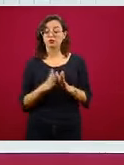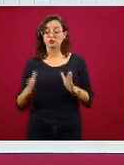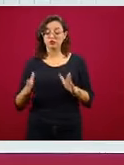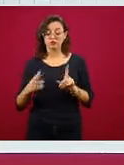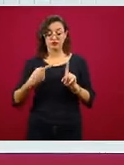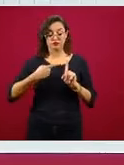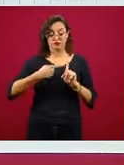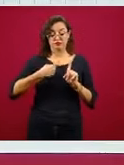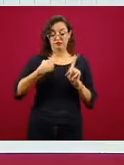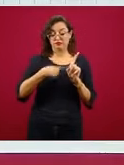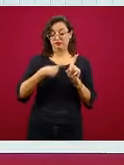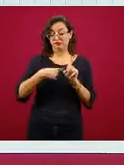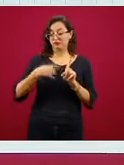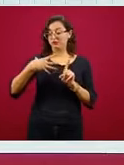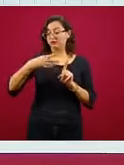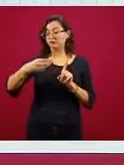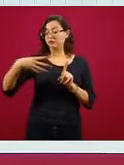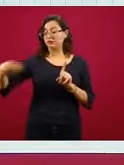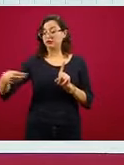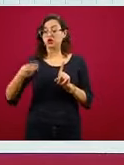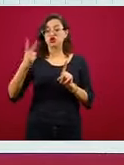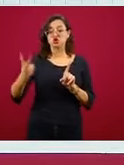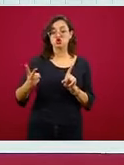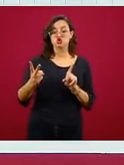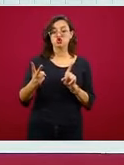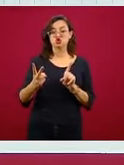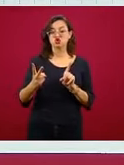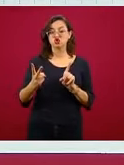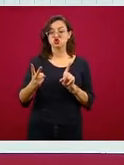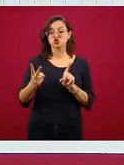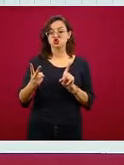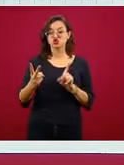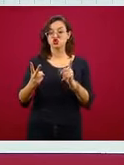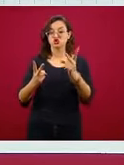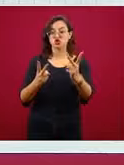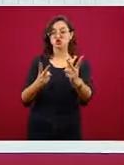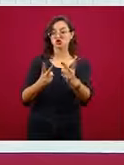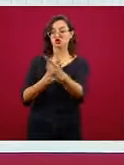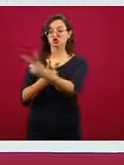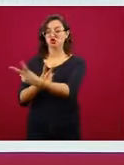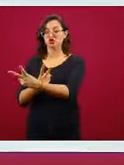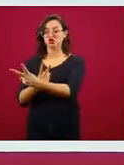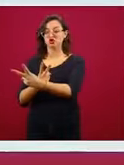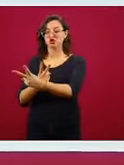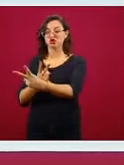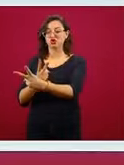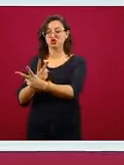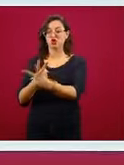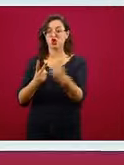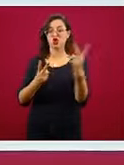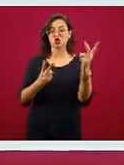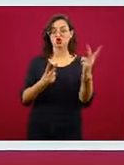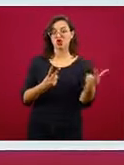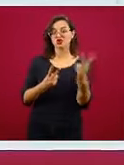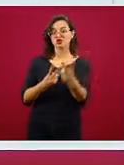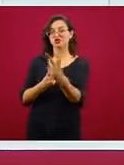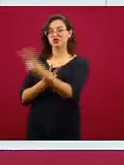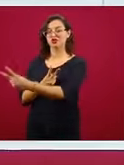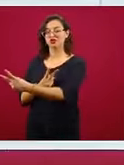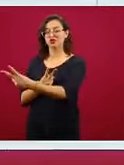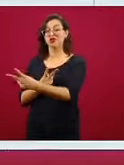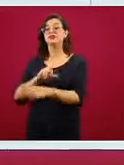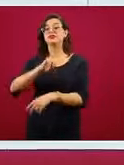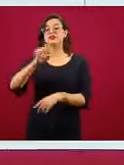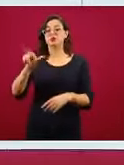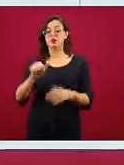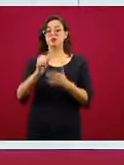2 contagios por persona. La epidemia crece. Después bajó, después aquí,